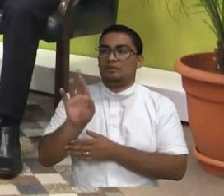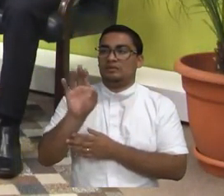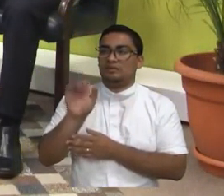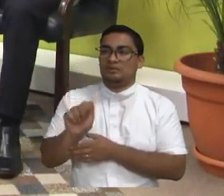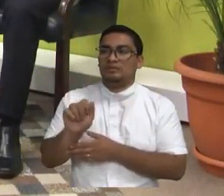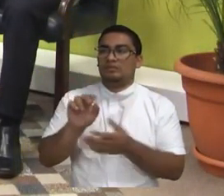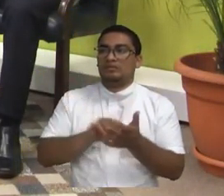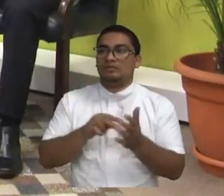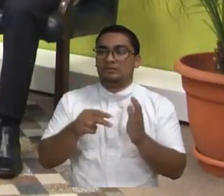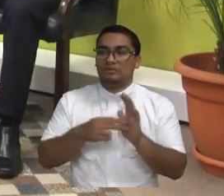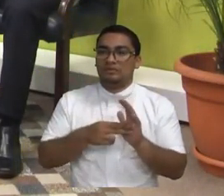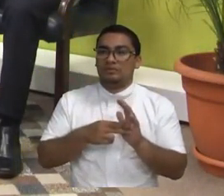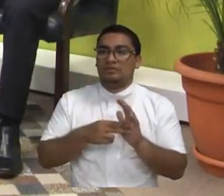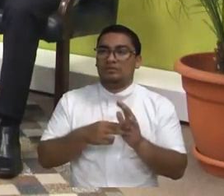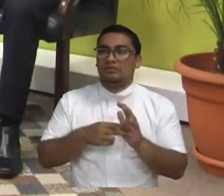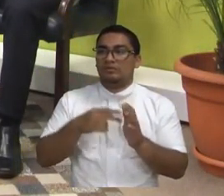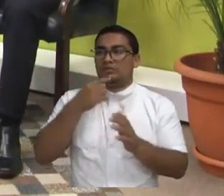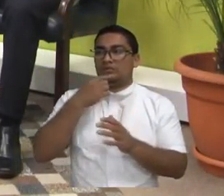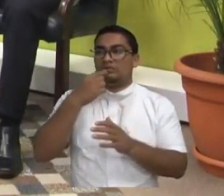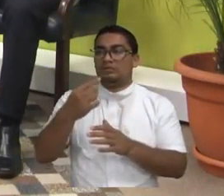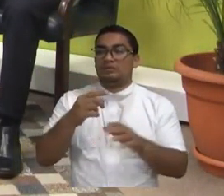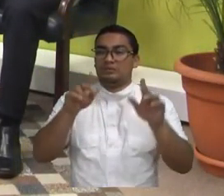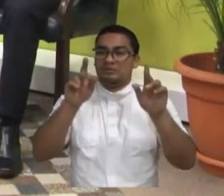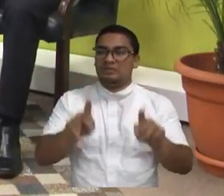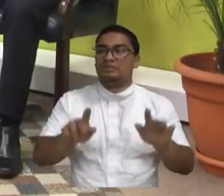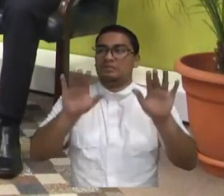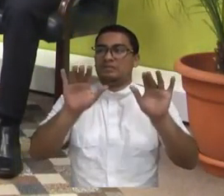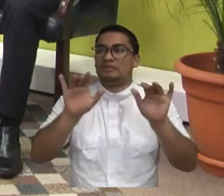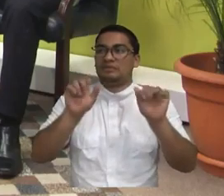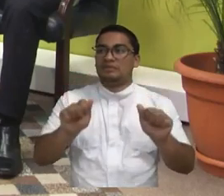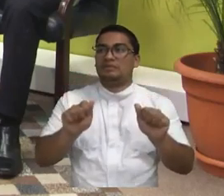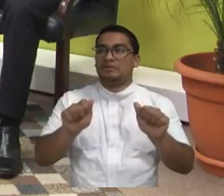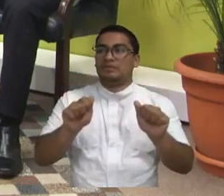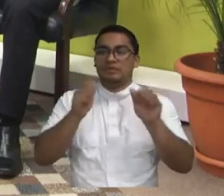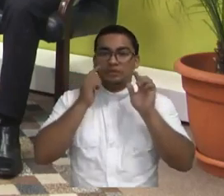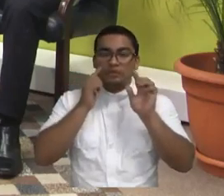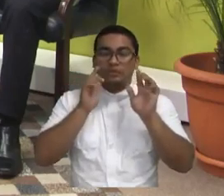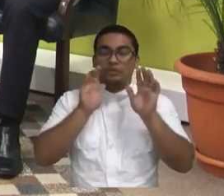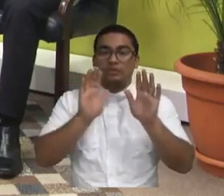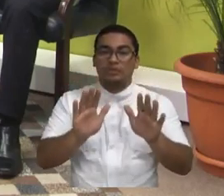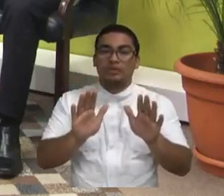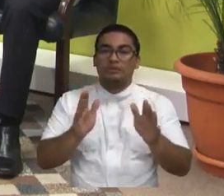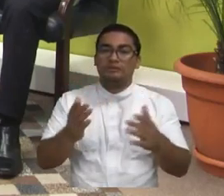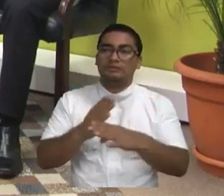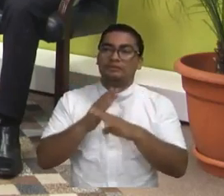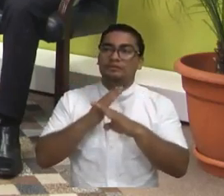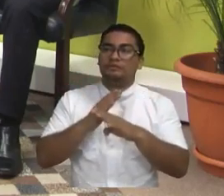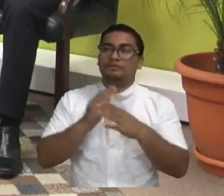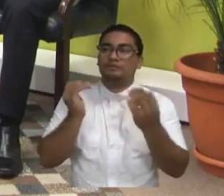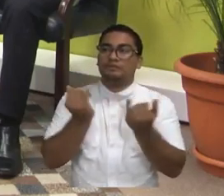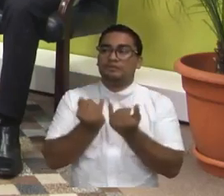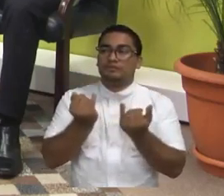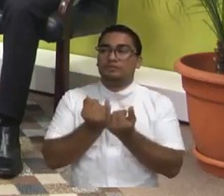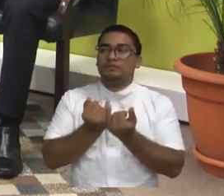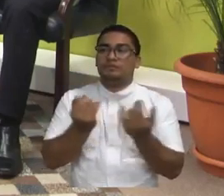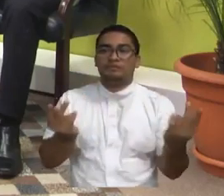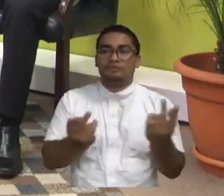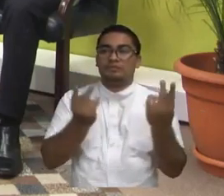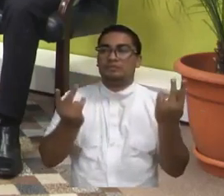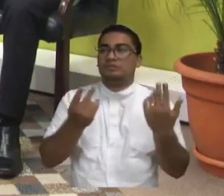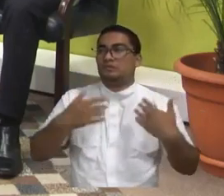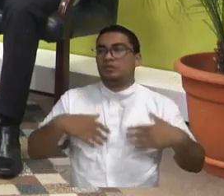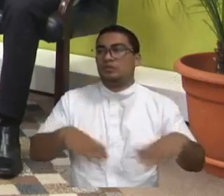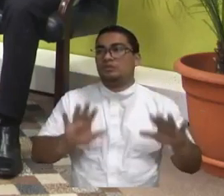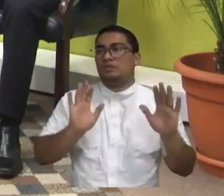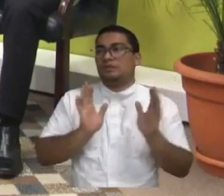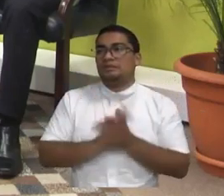diagnosticarla y curarla, sino que a los pacientes que ya están curados, evitar el estigma e incluirlo a la vida social, que el paciente no se